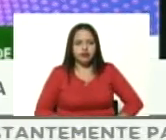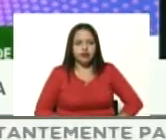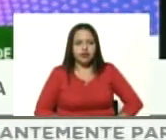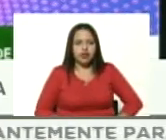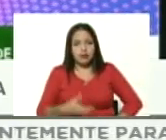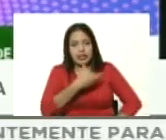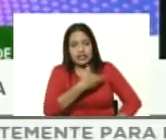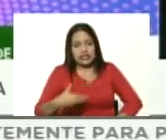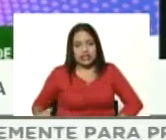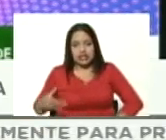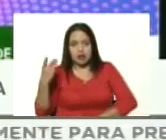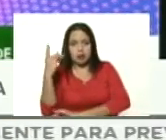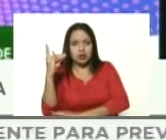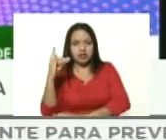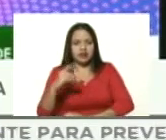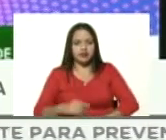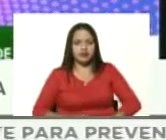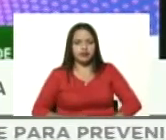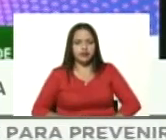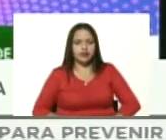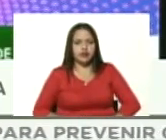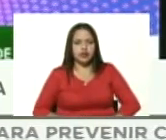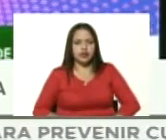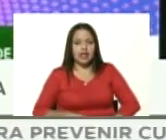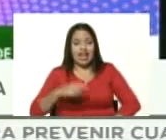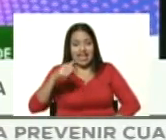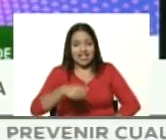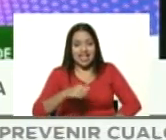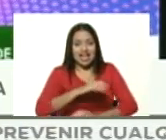Presidente Arce, ha sido el ALBA